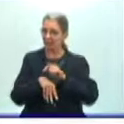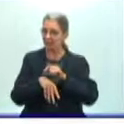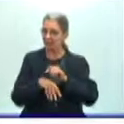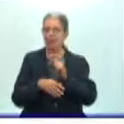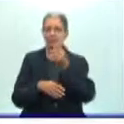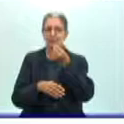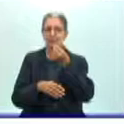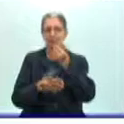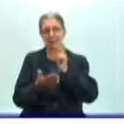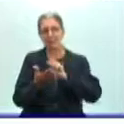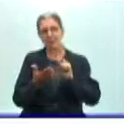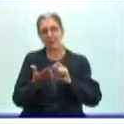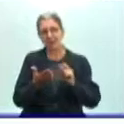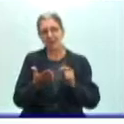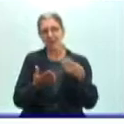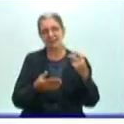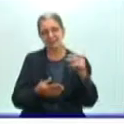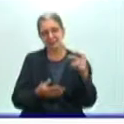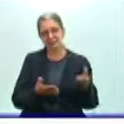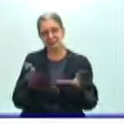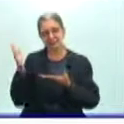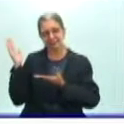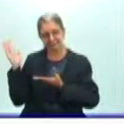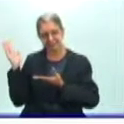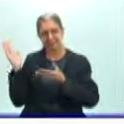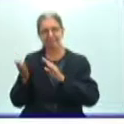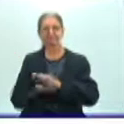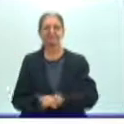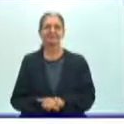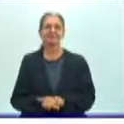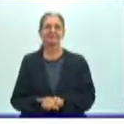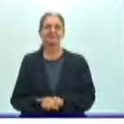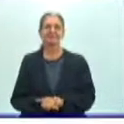para que copies el ejercicio.